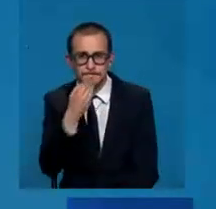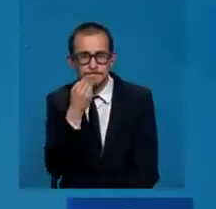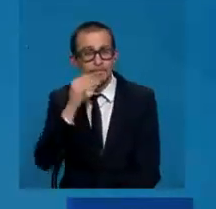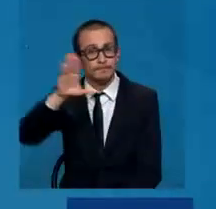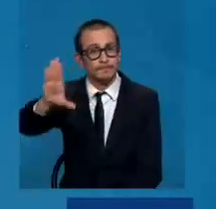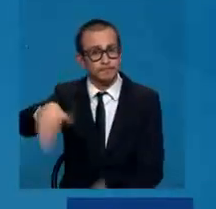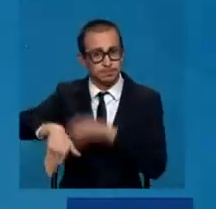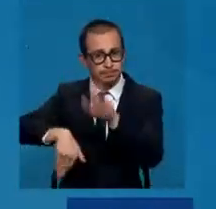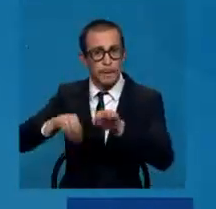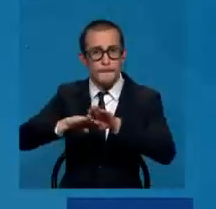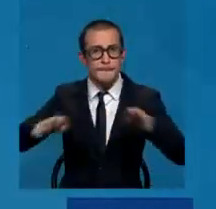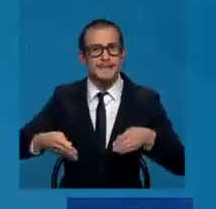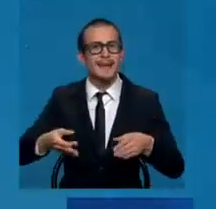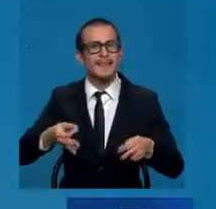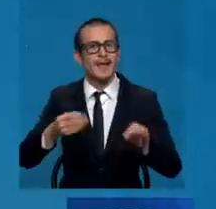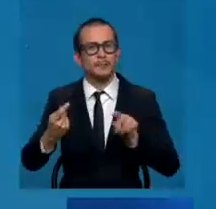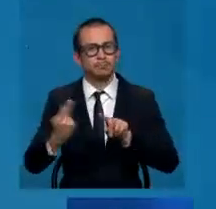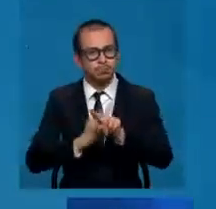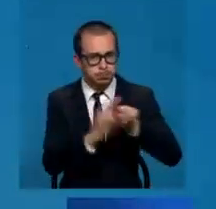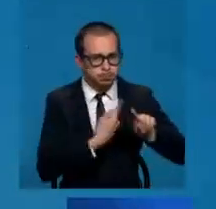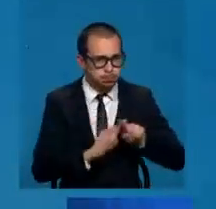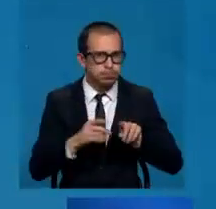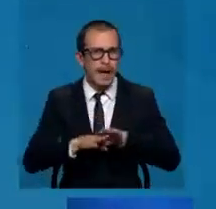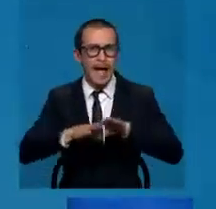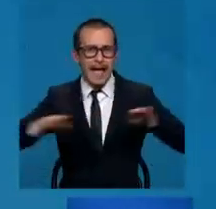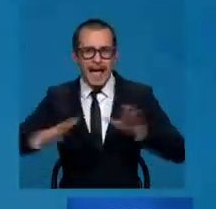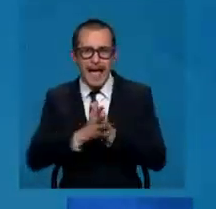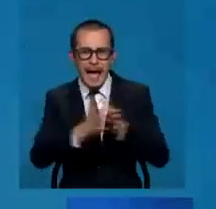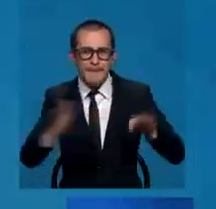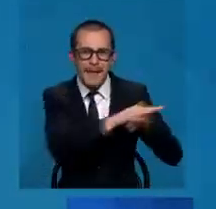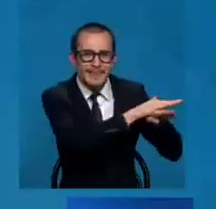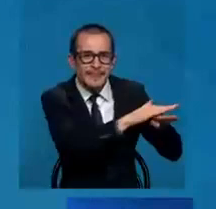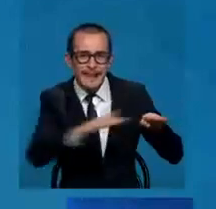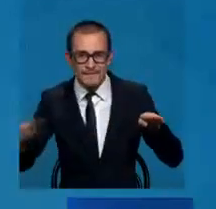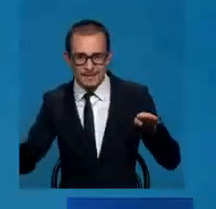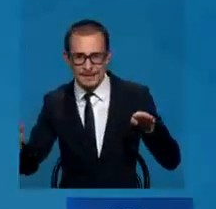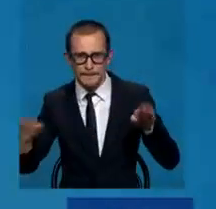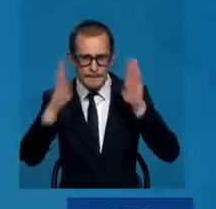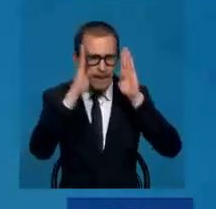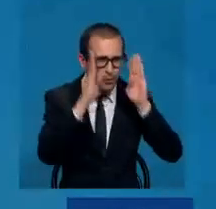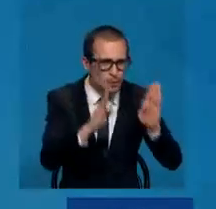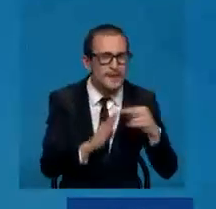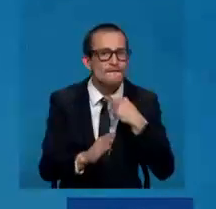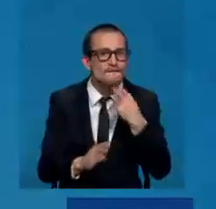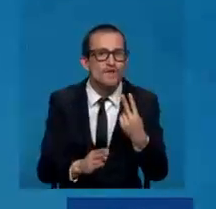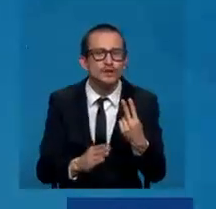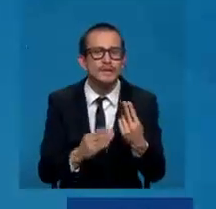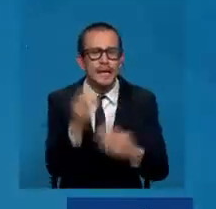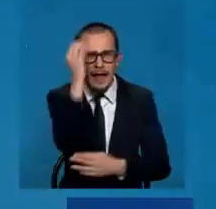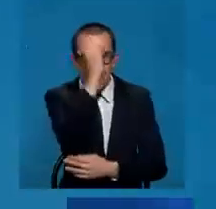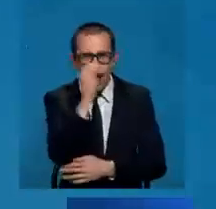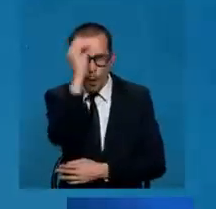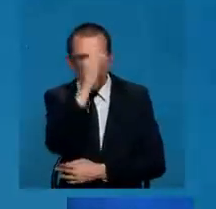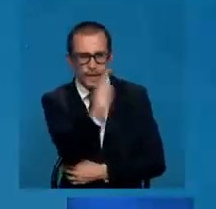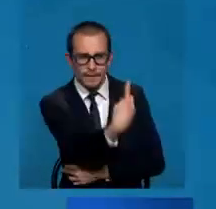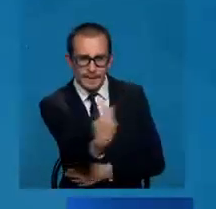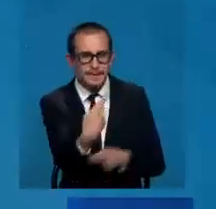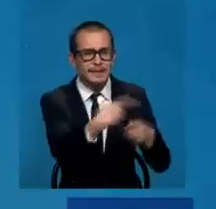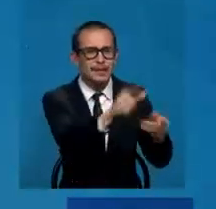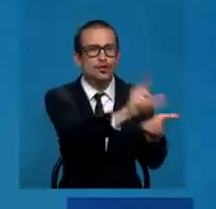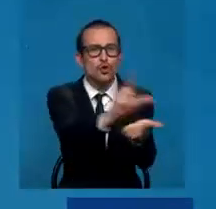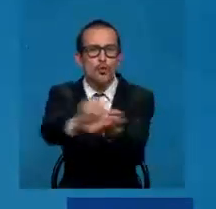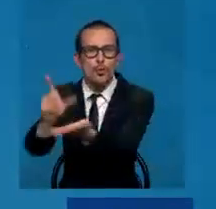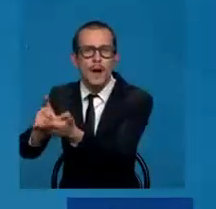convocaré a una mesa de diálogo amplia y transversal para escuchar la voz y las propuestas de distintos